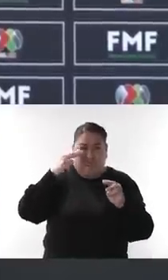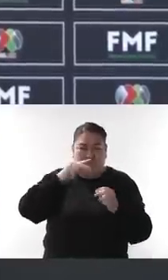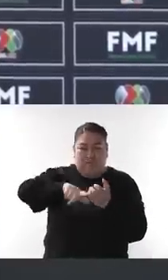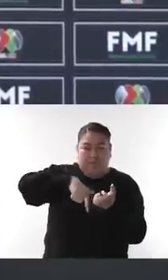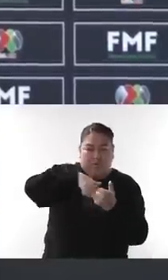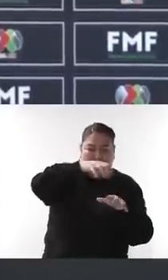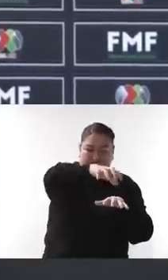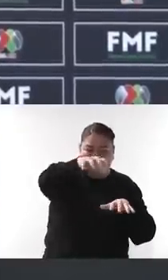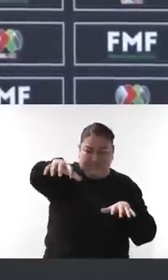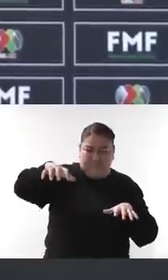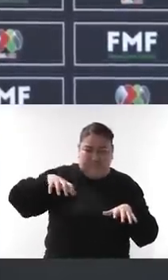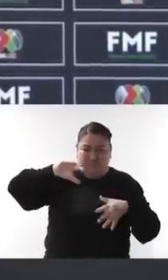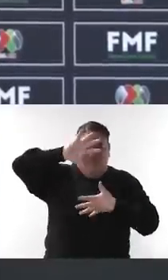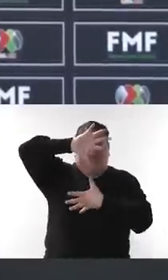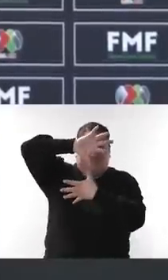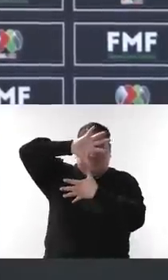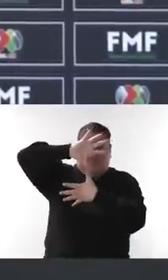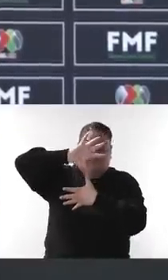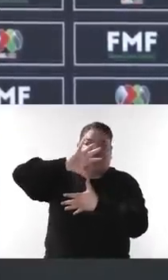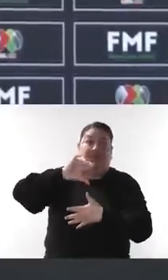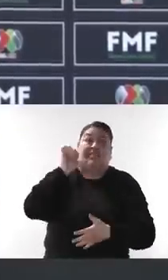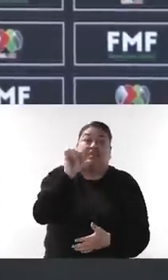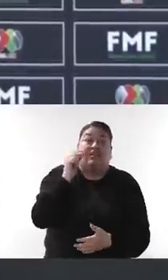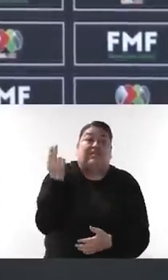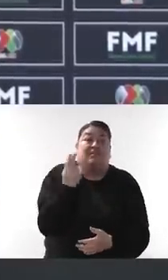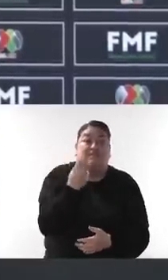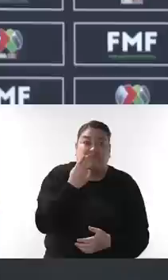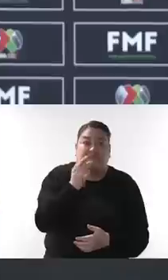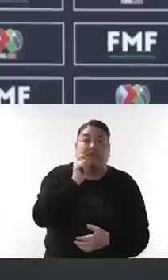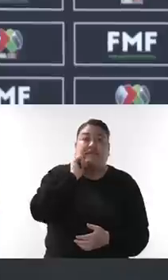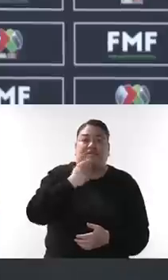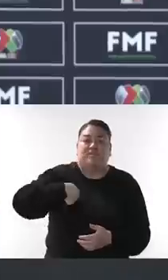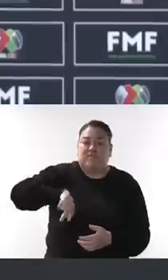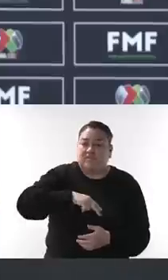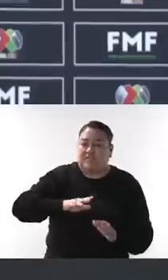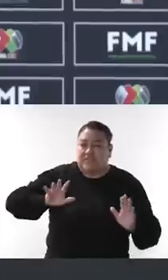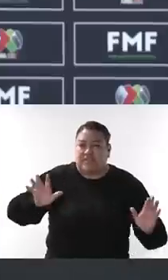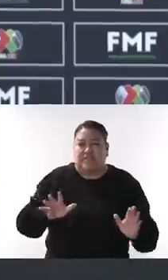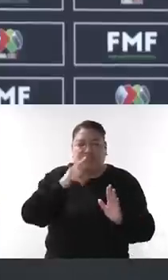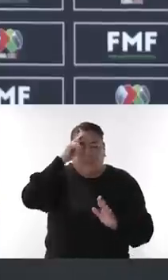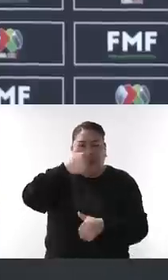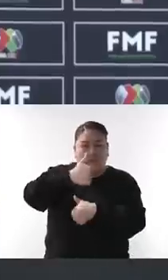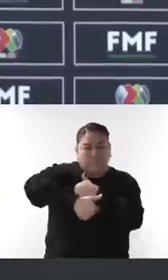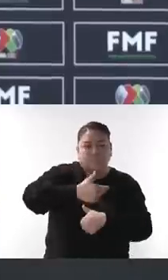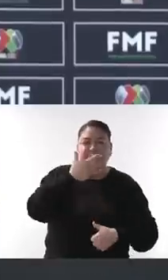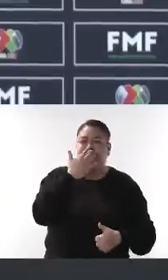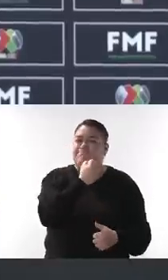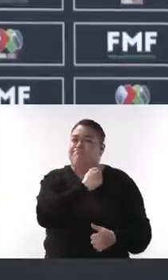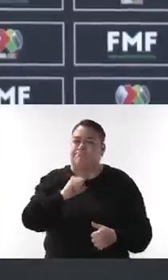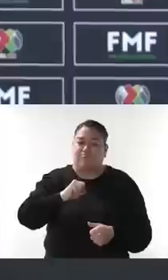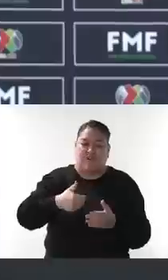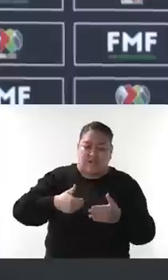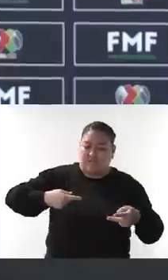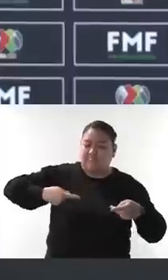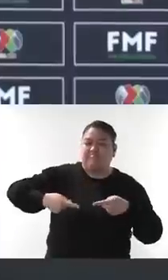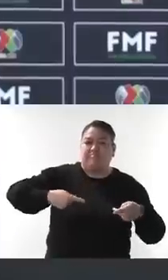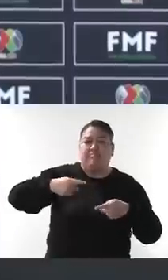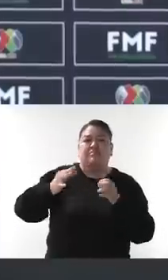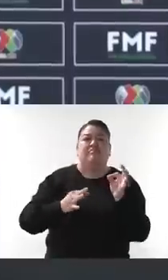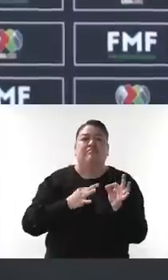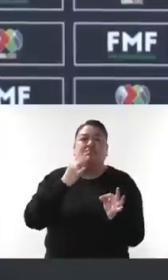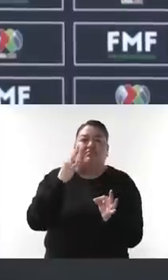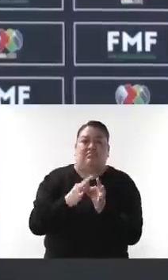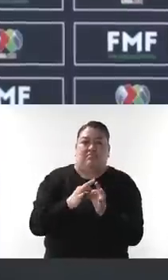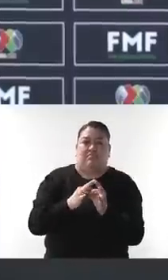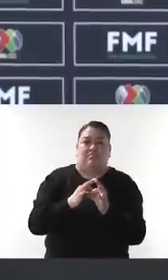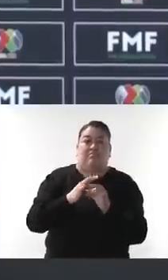sentido, sí seguiremos empujando para tener la mejor competencia posible, para tener la mejor preparación rumbo